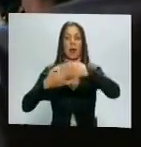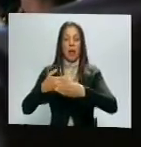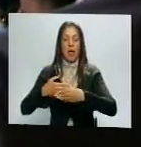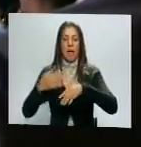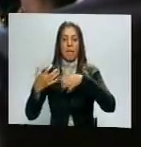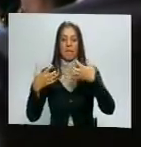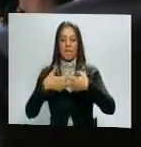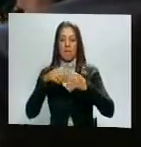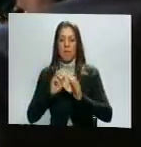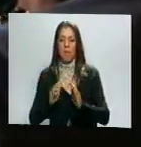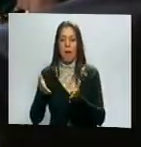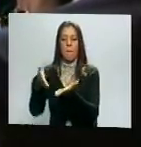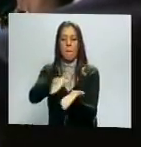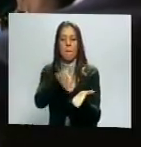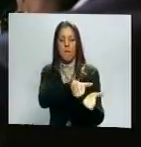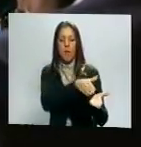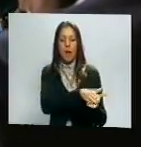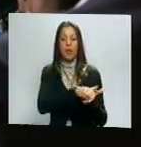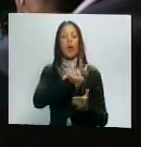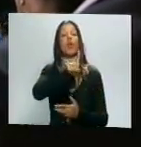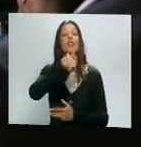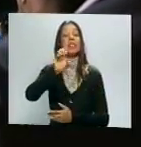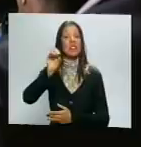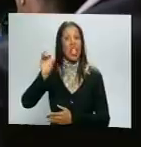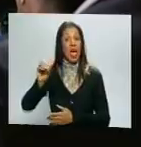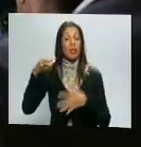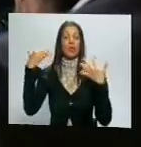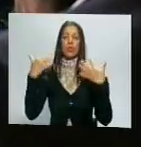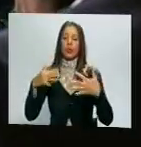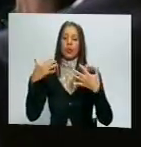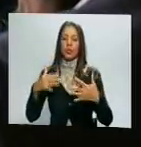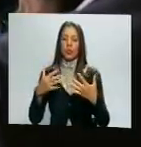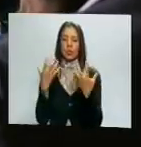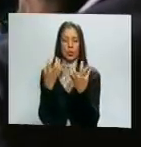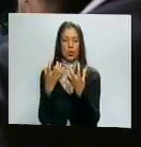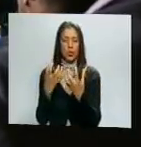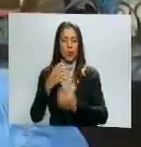¿Cuántas personas murieron? Más de 100. Miles de heridos.